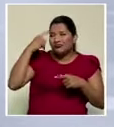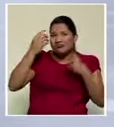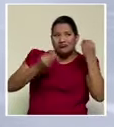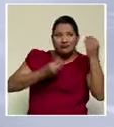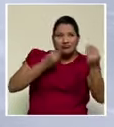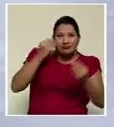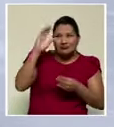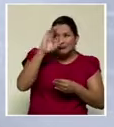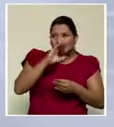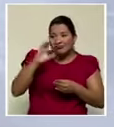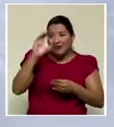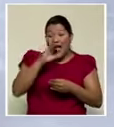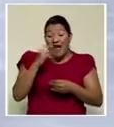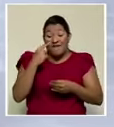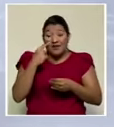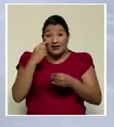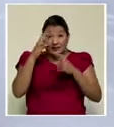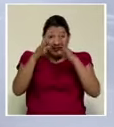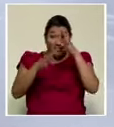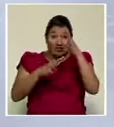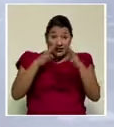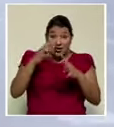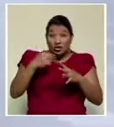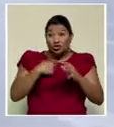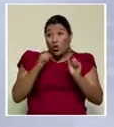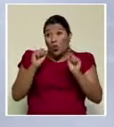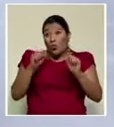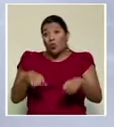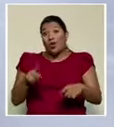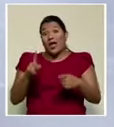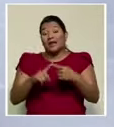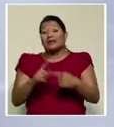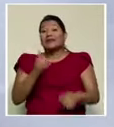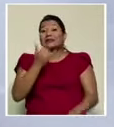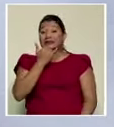emergencia habría podido hasta cometer algún error en ese sentido.